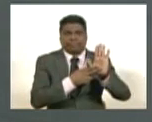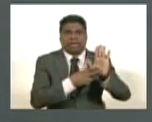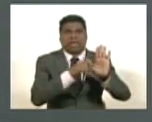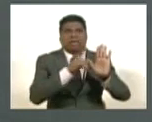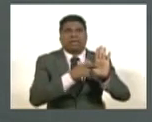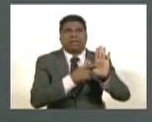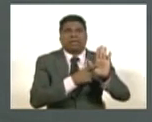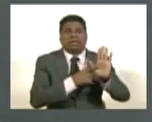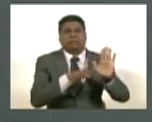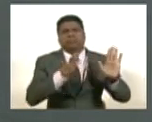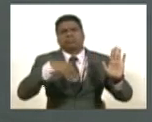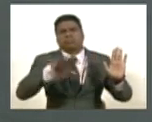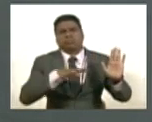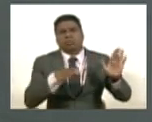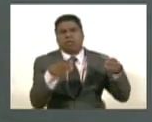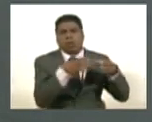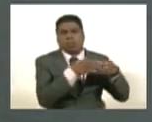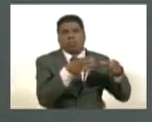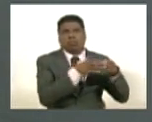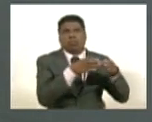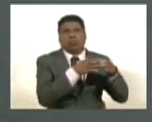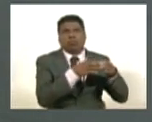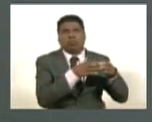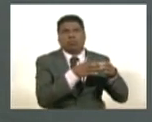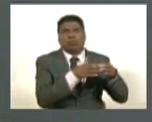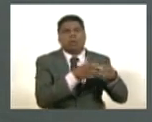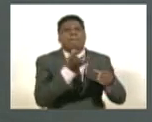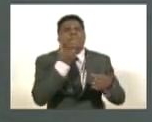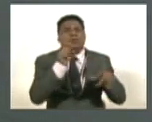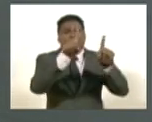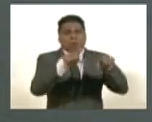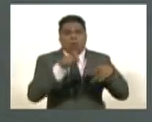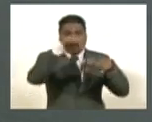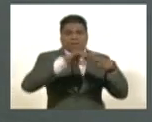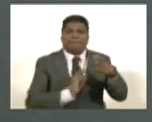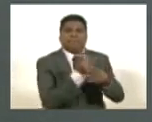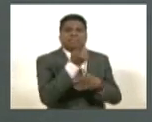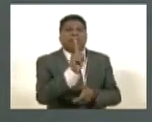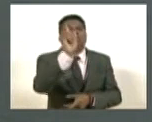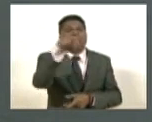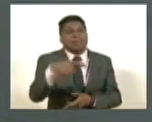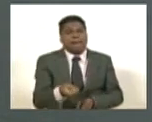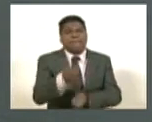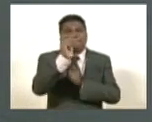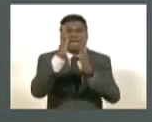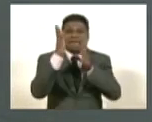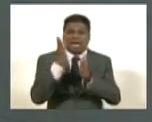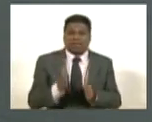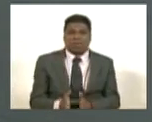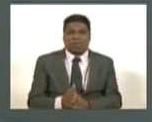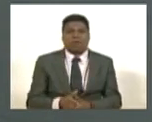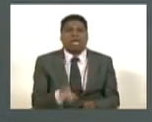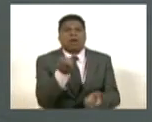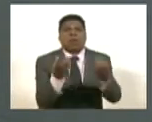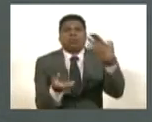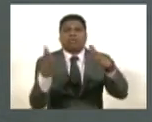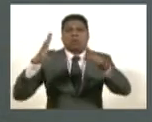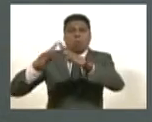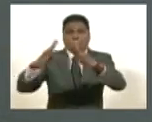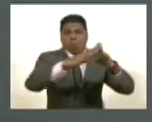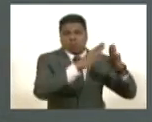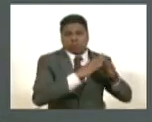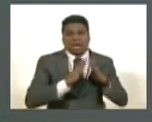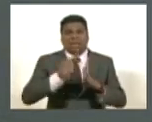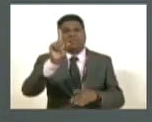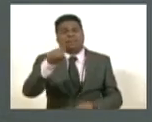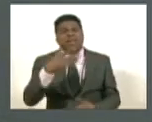de pertenecer al sector en el caso de los campesinos pescadores. En el caso de los consejos comunales,